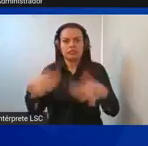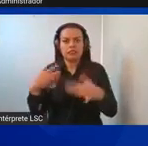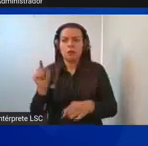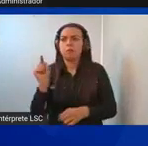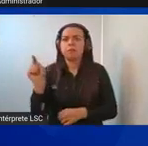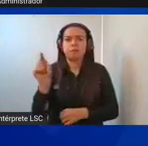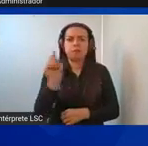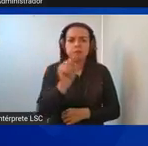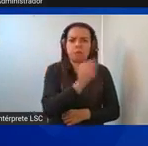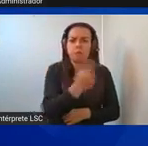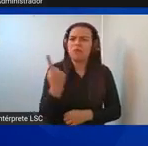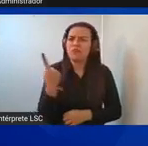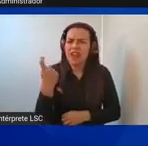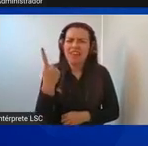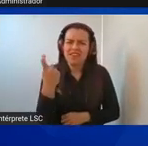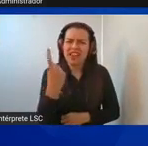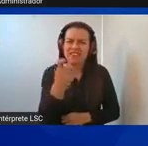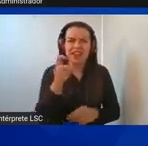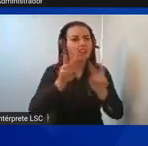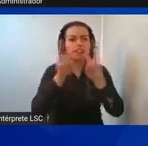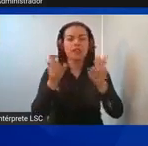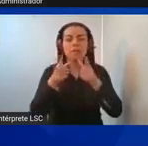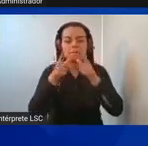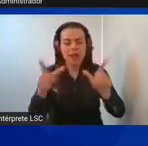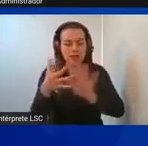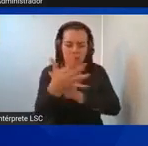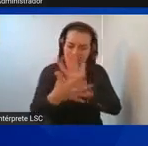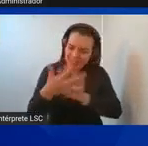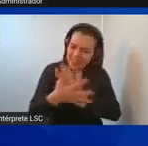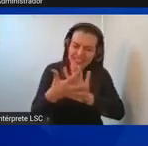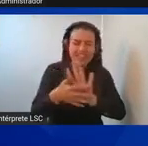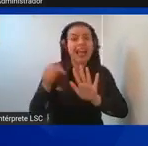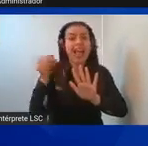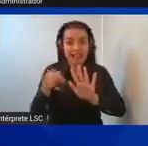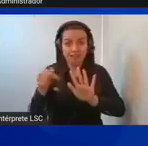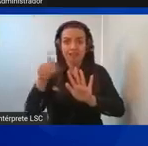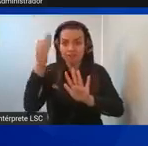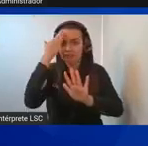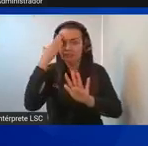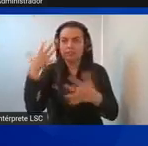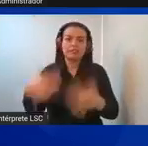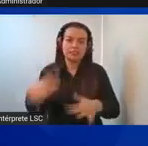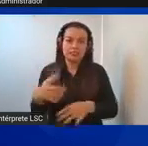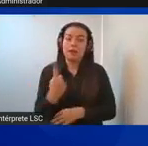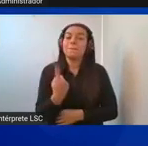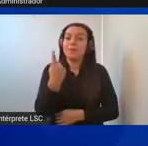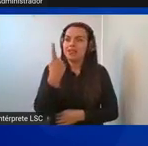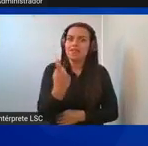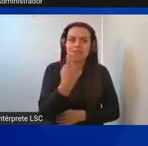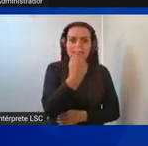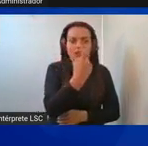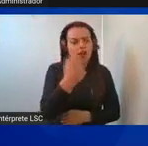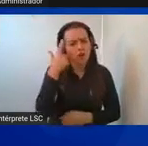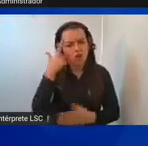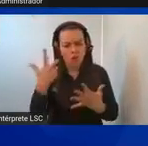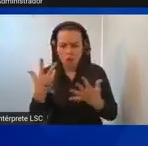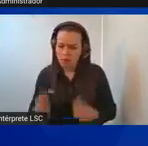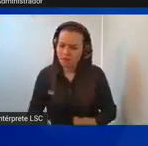hay en términos lingüísticos de la lengua de señas y utilizar a nivel nacional esta lengua de señas y fortalecerla. Yo